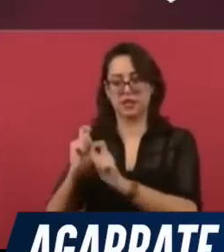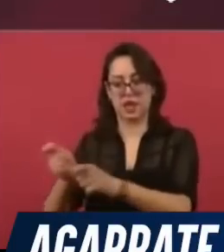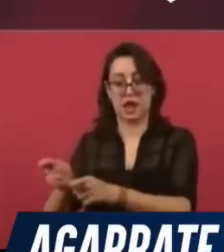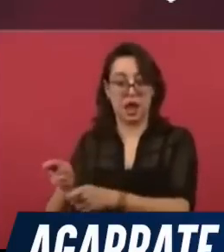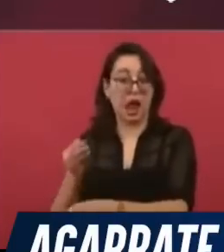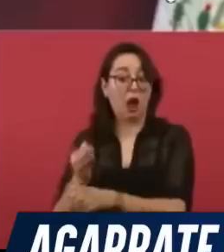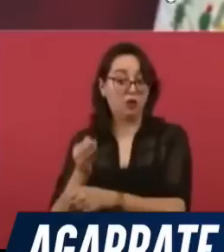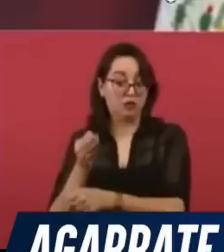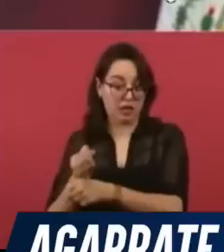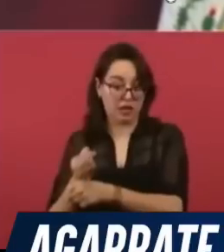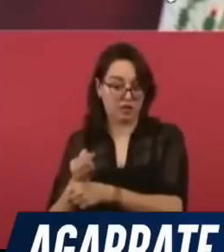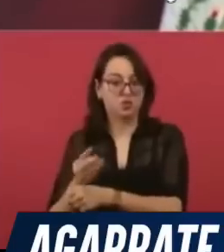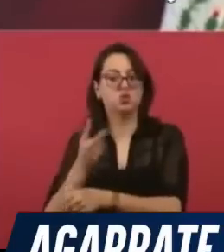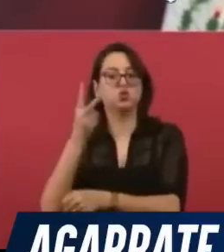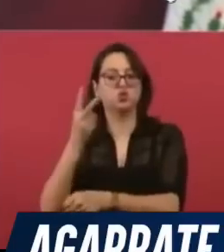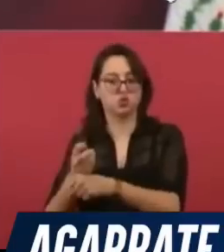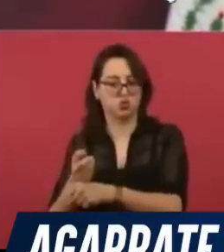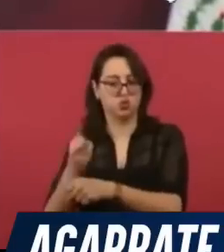del Trabajo.